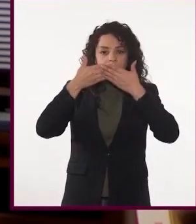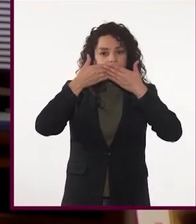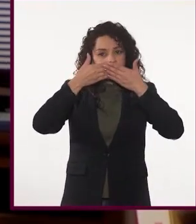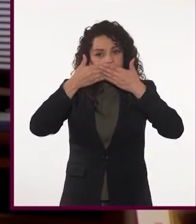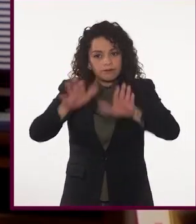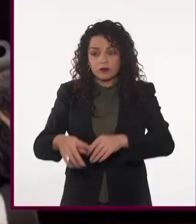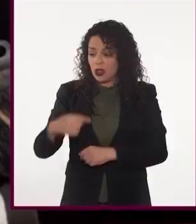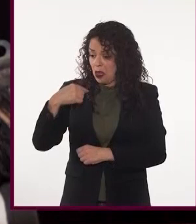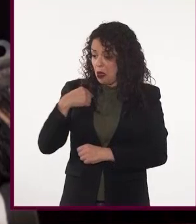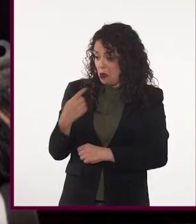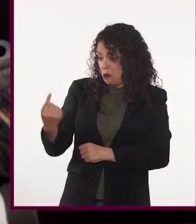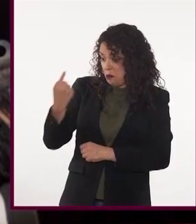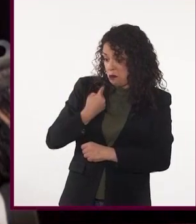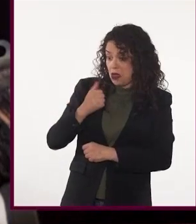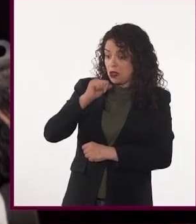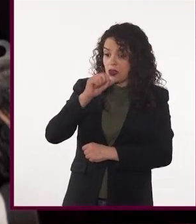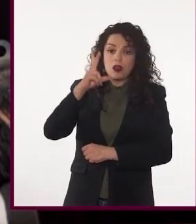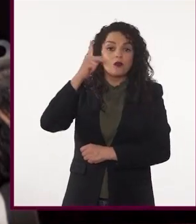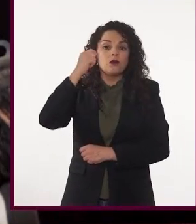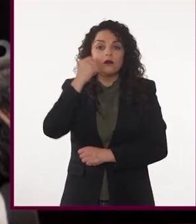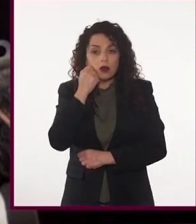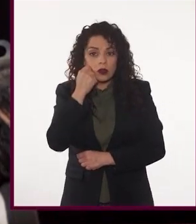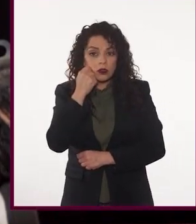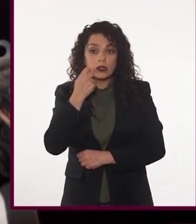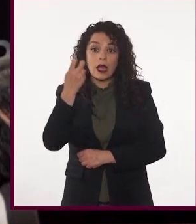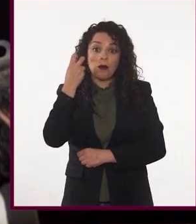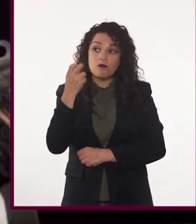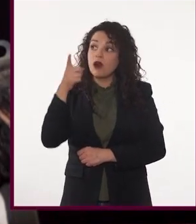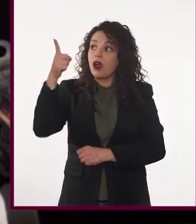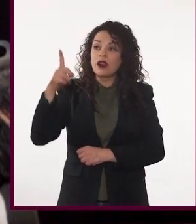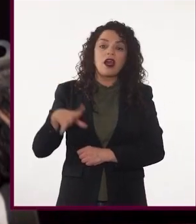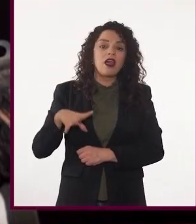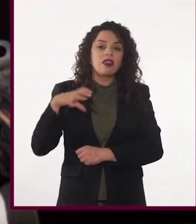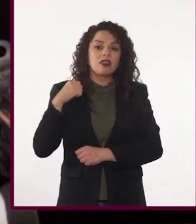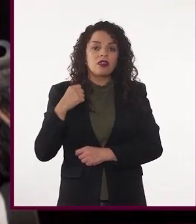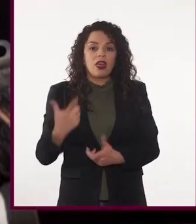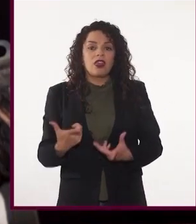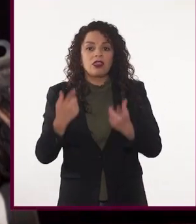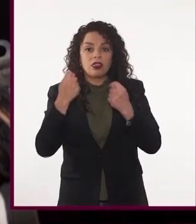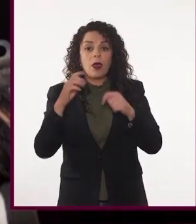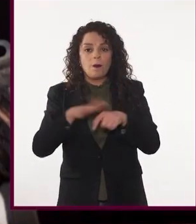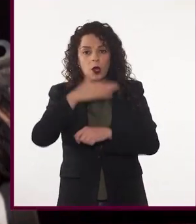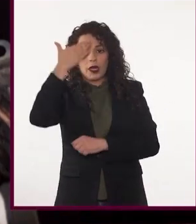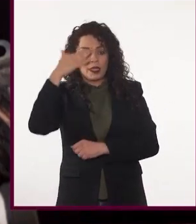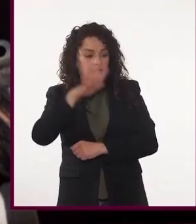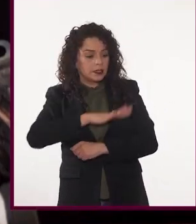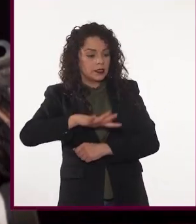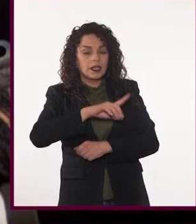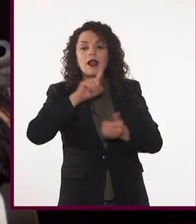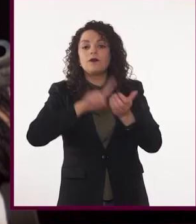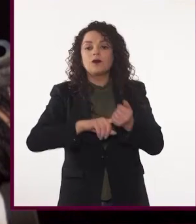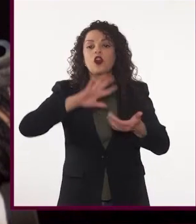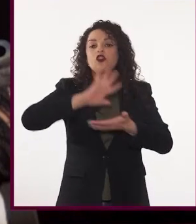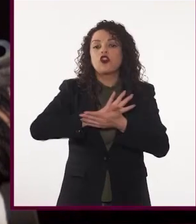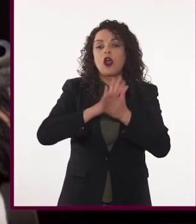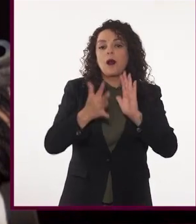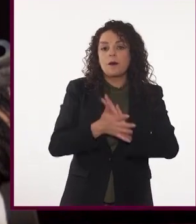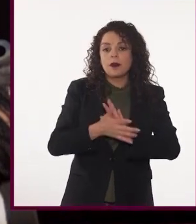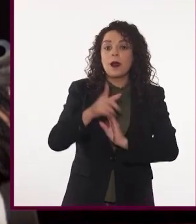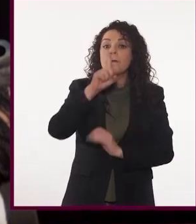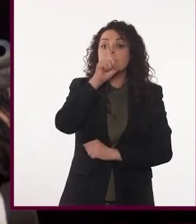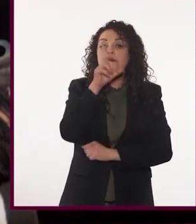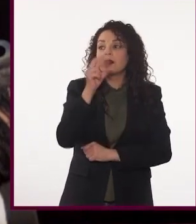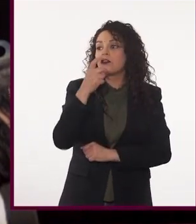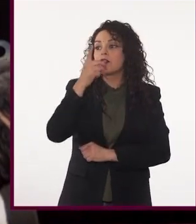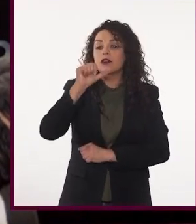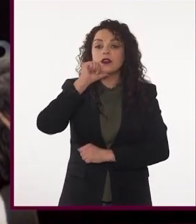afecte directamente. Los agresores actúan así sabiéndose apoyados por el silencio cómplice de quienes deciden no entrometerse